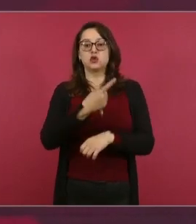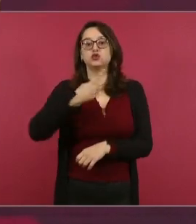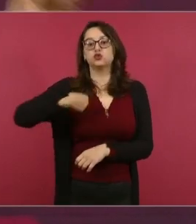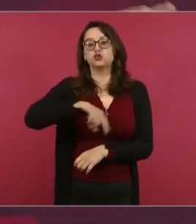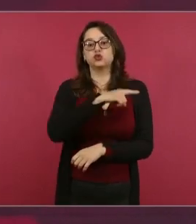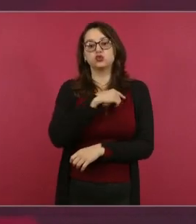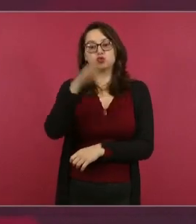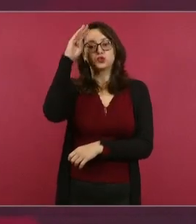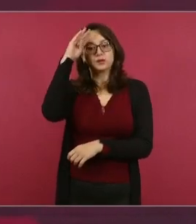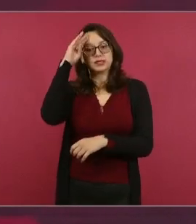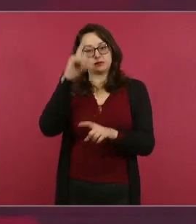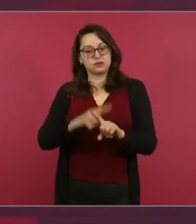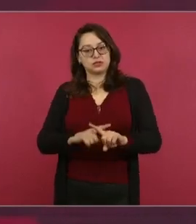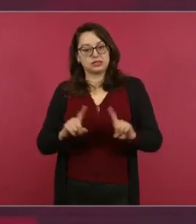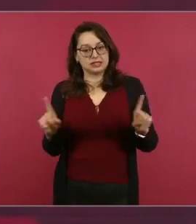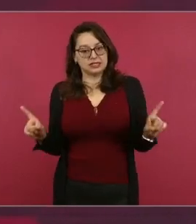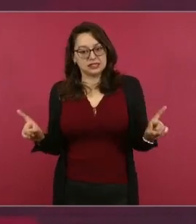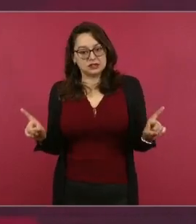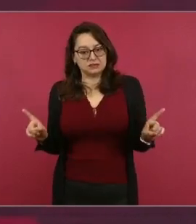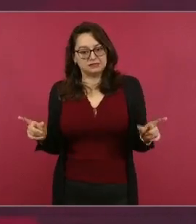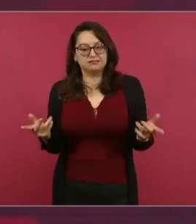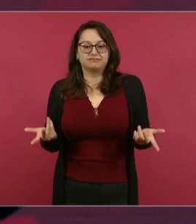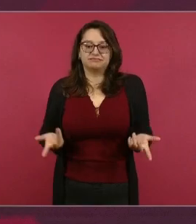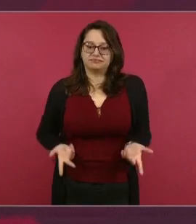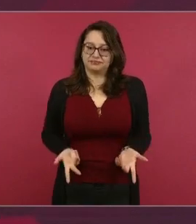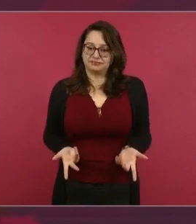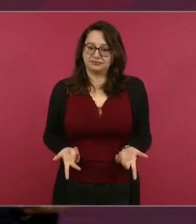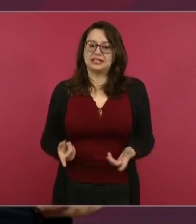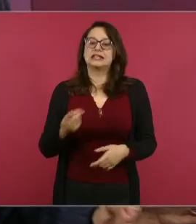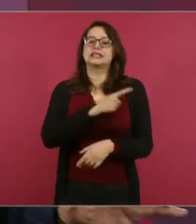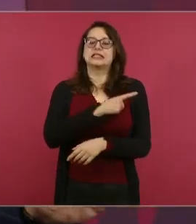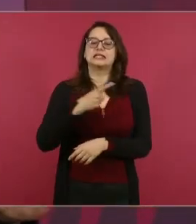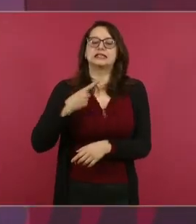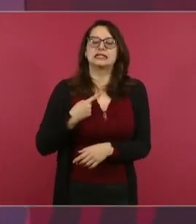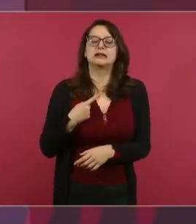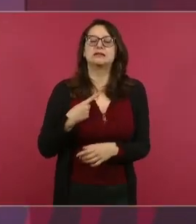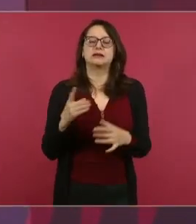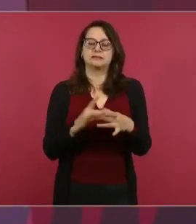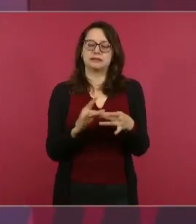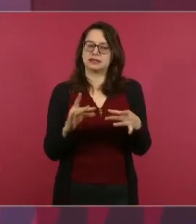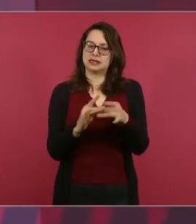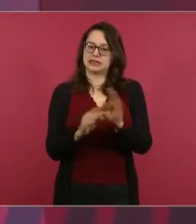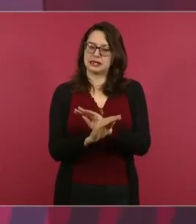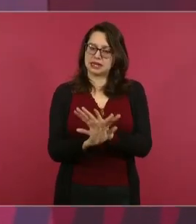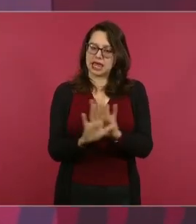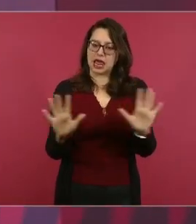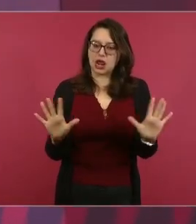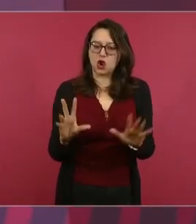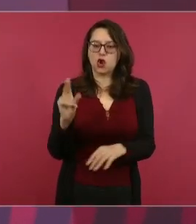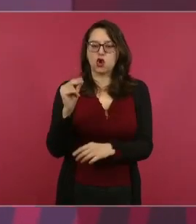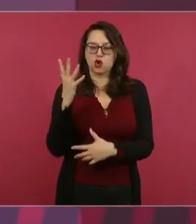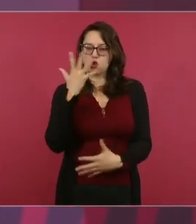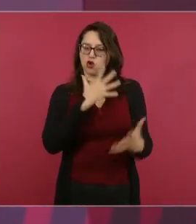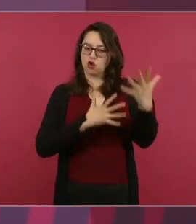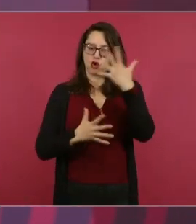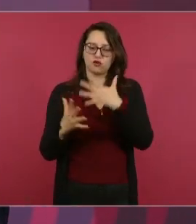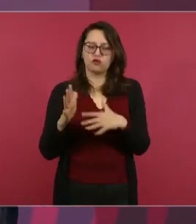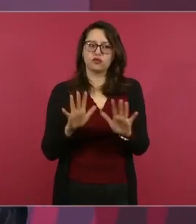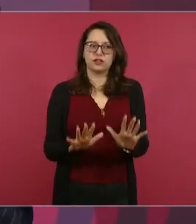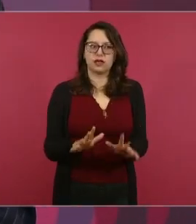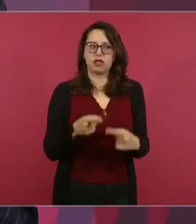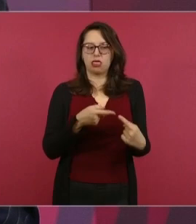nada más que no hay que confundir una cosa con otra. Él sabe por qué